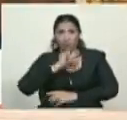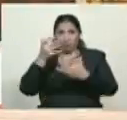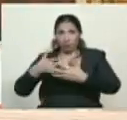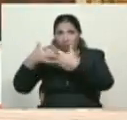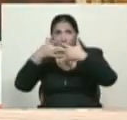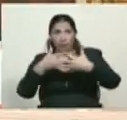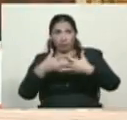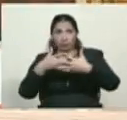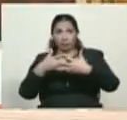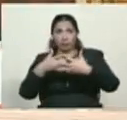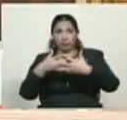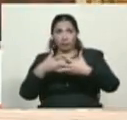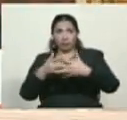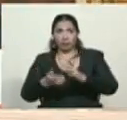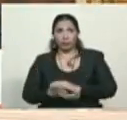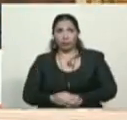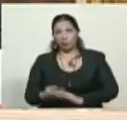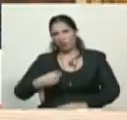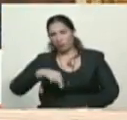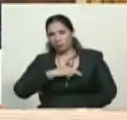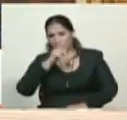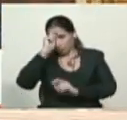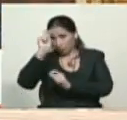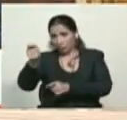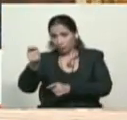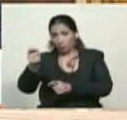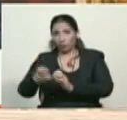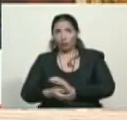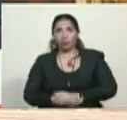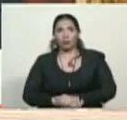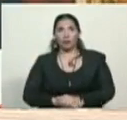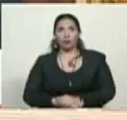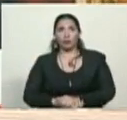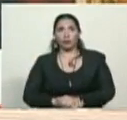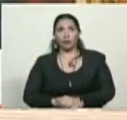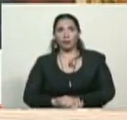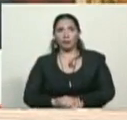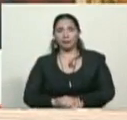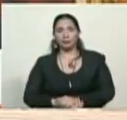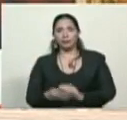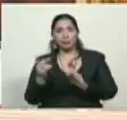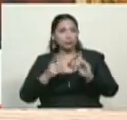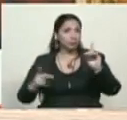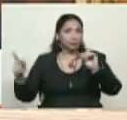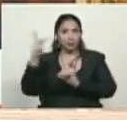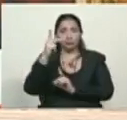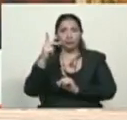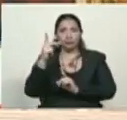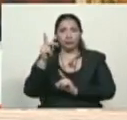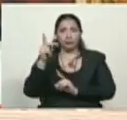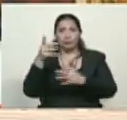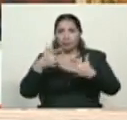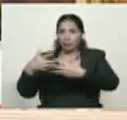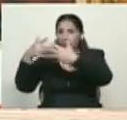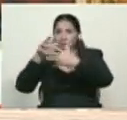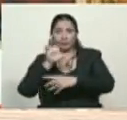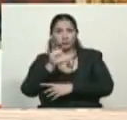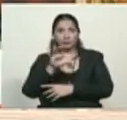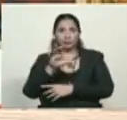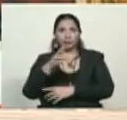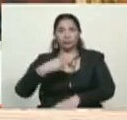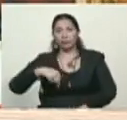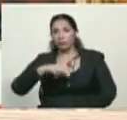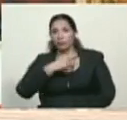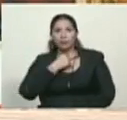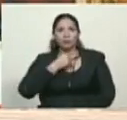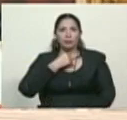más. Y nosotros reconocemos el carácter de potencia de los Estados Unidos. Pero nos gustaría que los